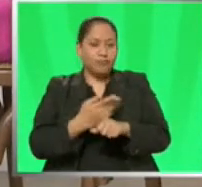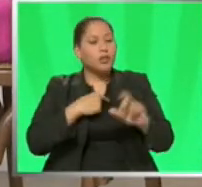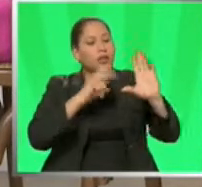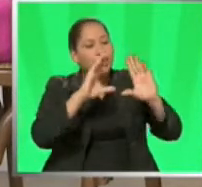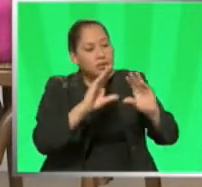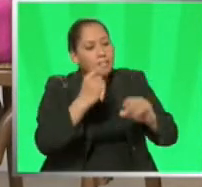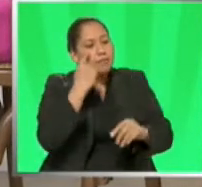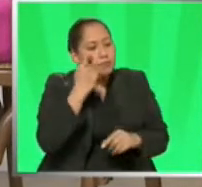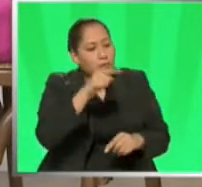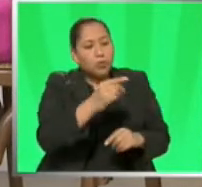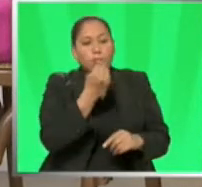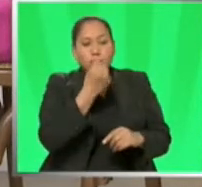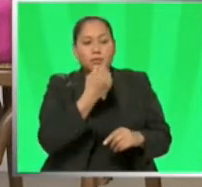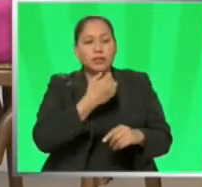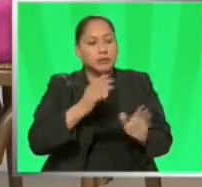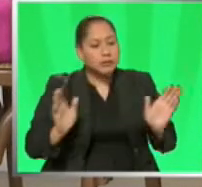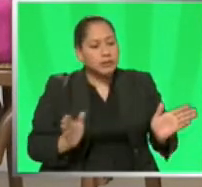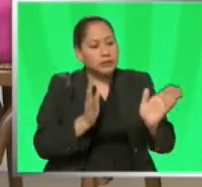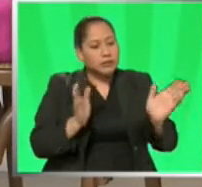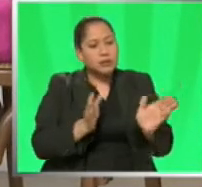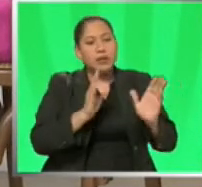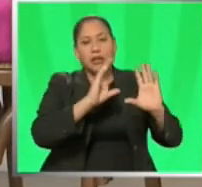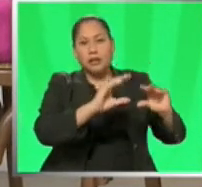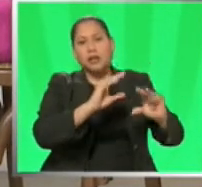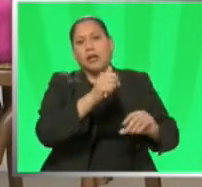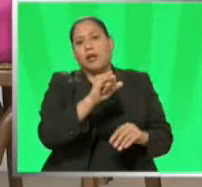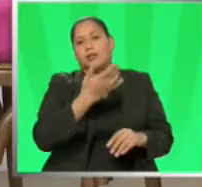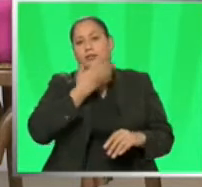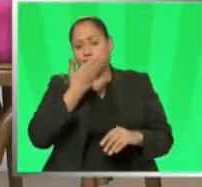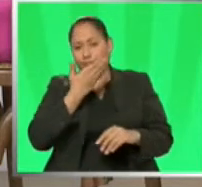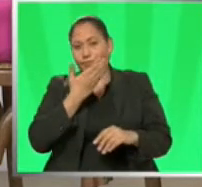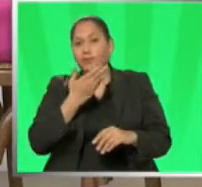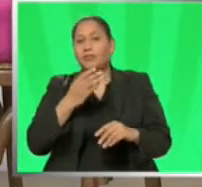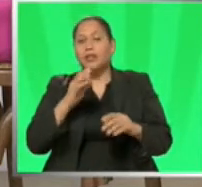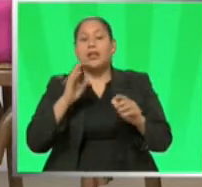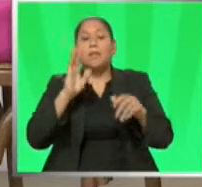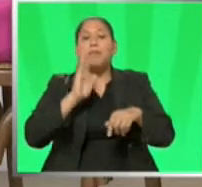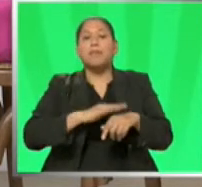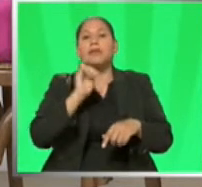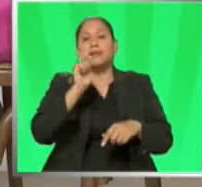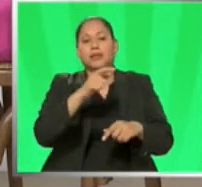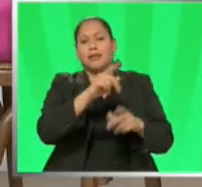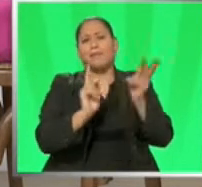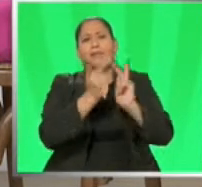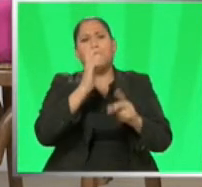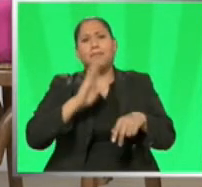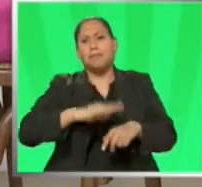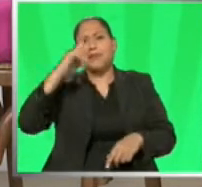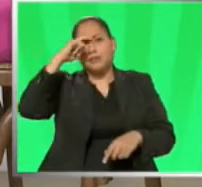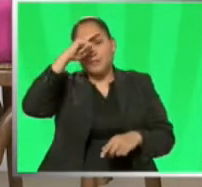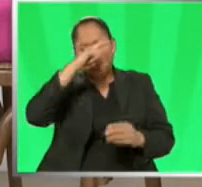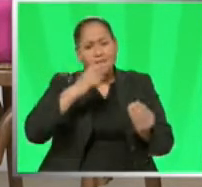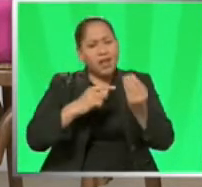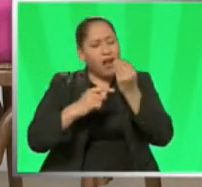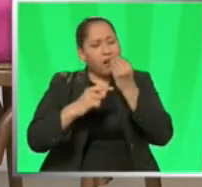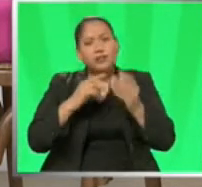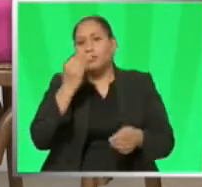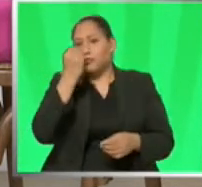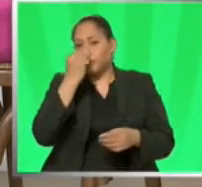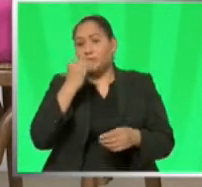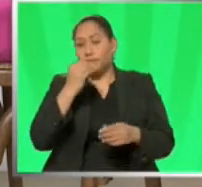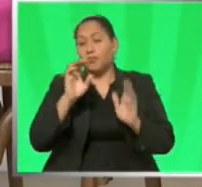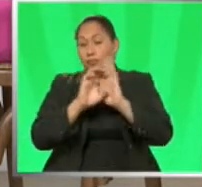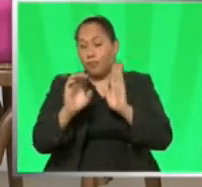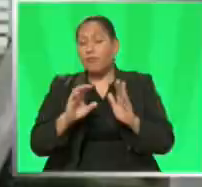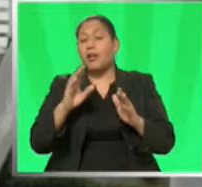que fomentar este tipo de hábitos. Y sobre todo con las verduras, que cuesta tanto trabajo, como dijo Floria,